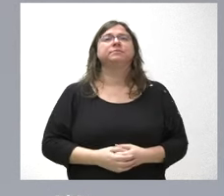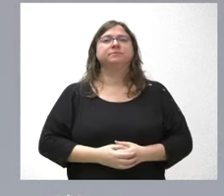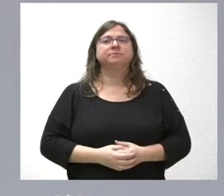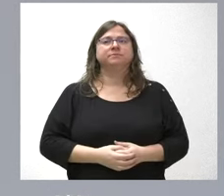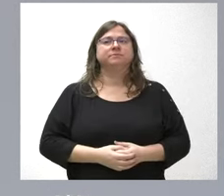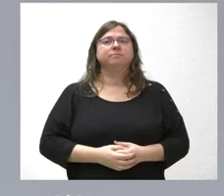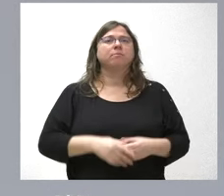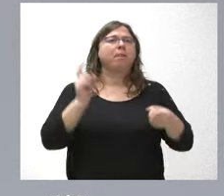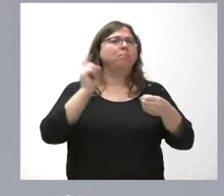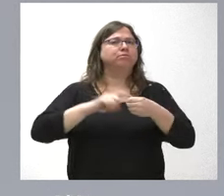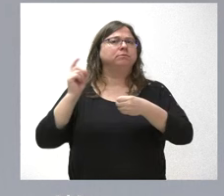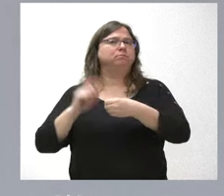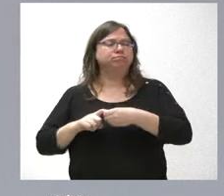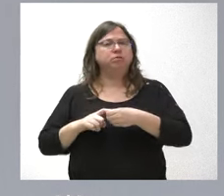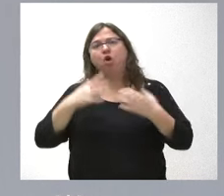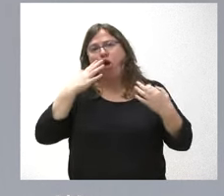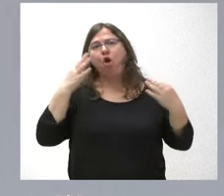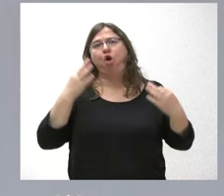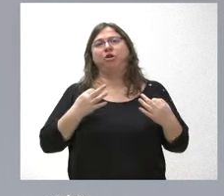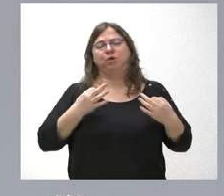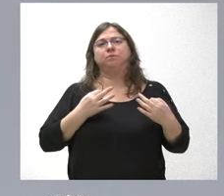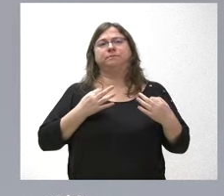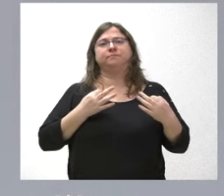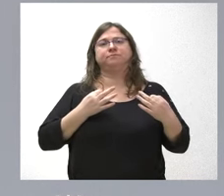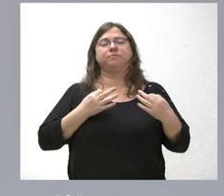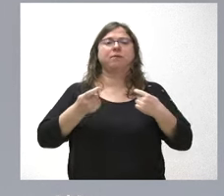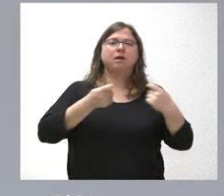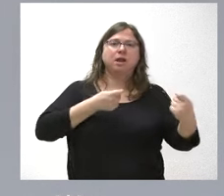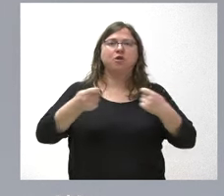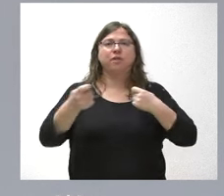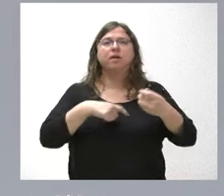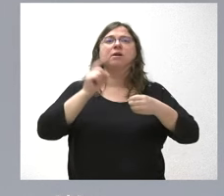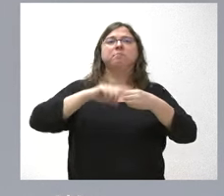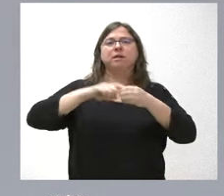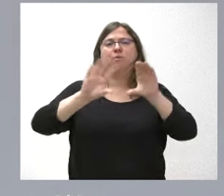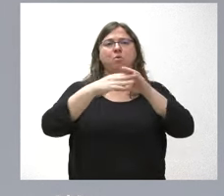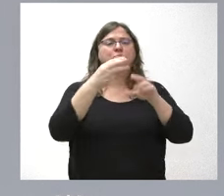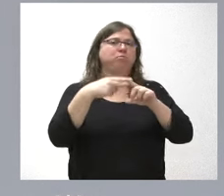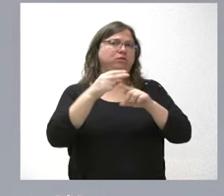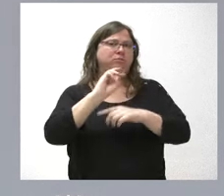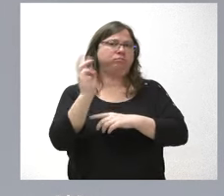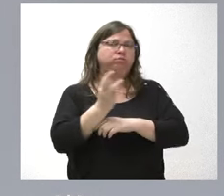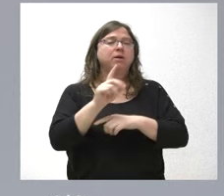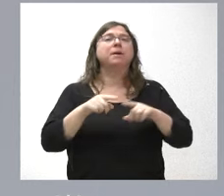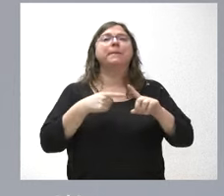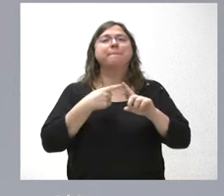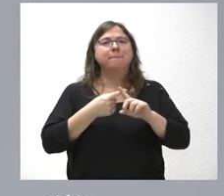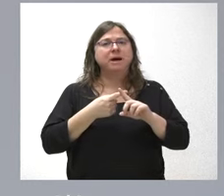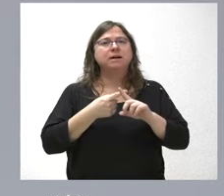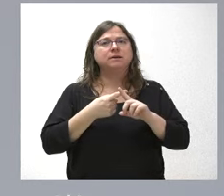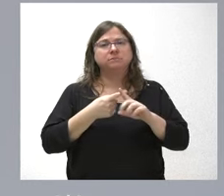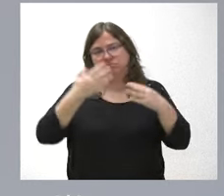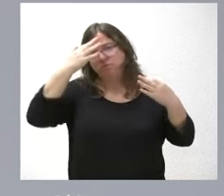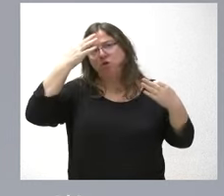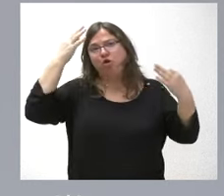Han participado, lógicamente, en esas negociaciones los grupos parlamentarios y han contado, como no puede ser de